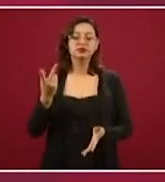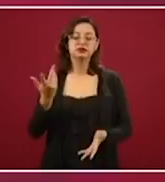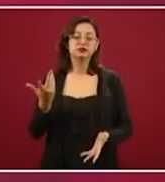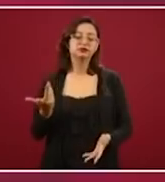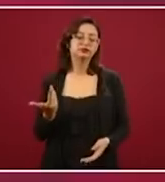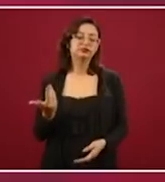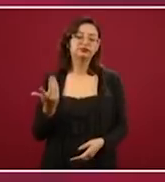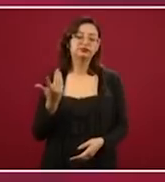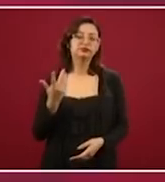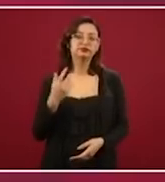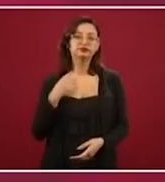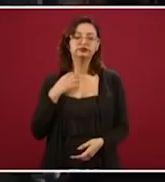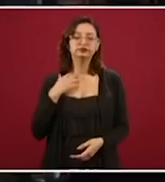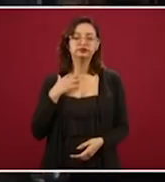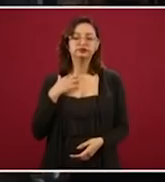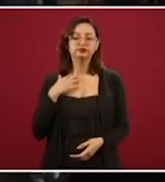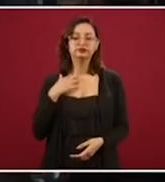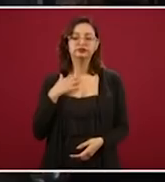plantea